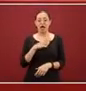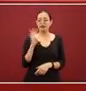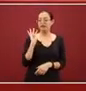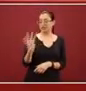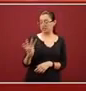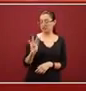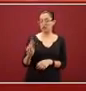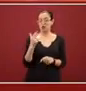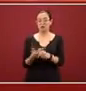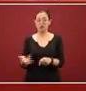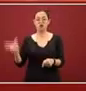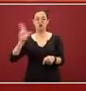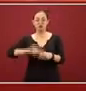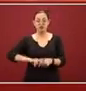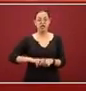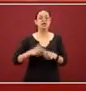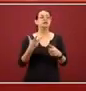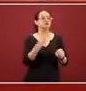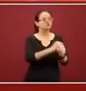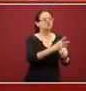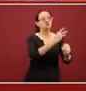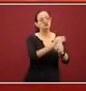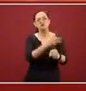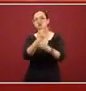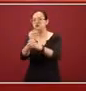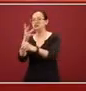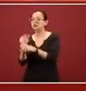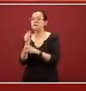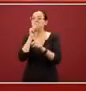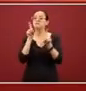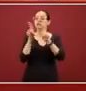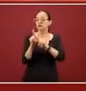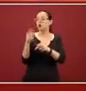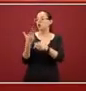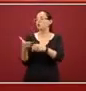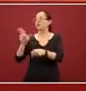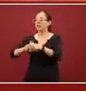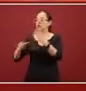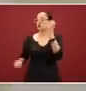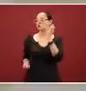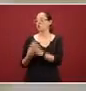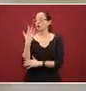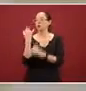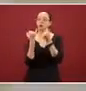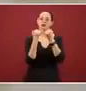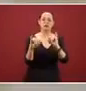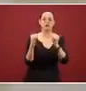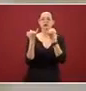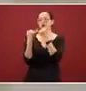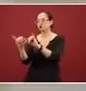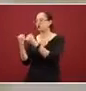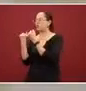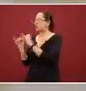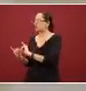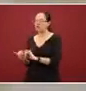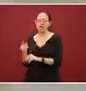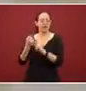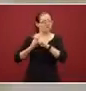que pueden crecer un poco más porque estamos viendo inaugurar algunos hospitales nuevos y desde la